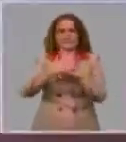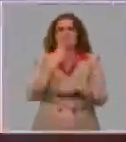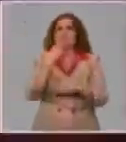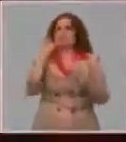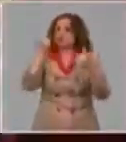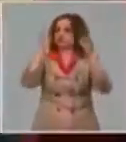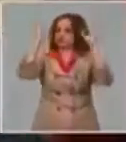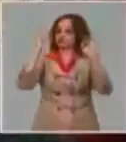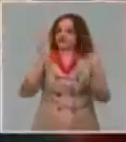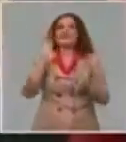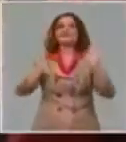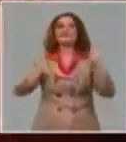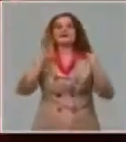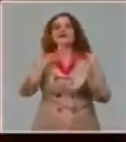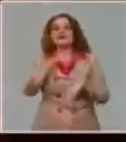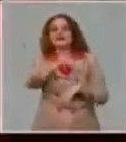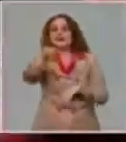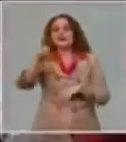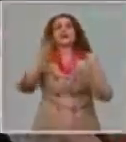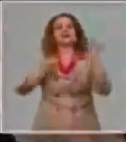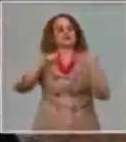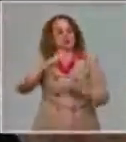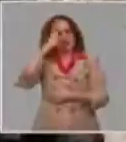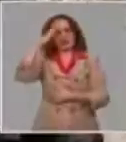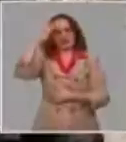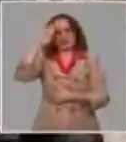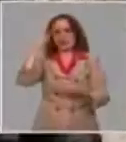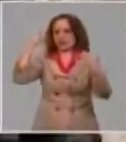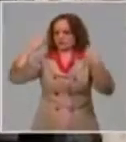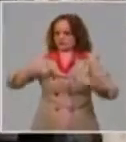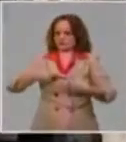requerida según las exigencias de las normas cubanas.